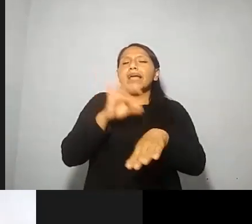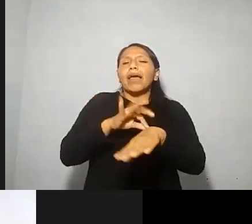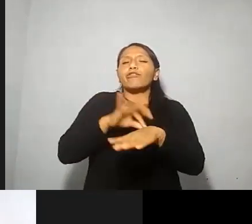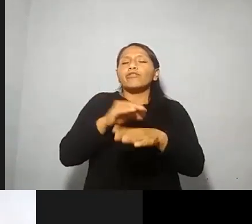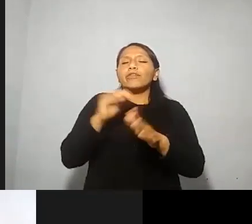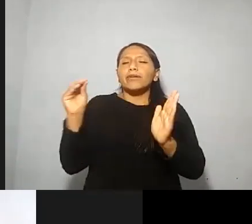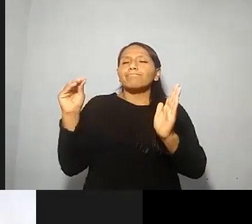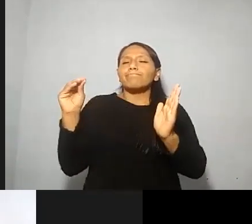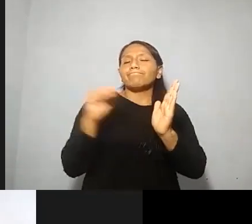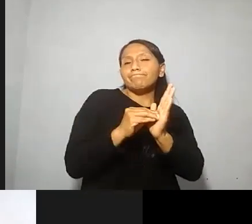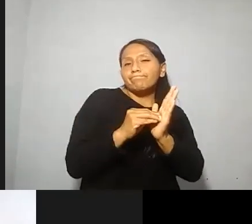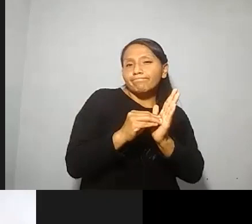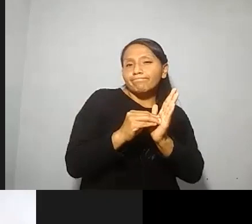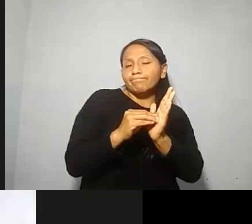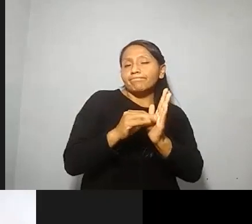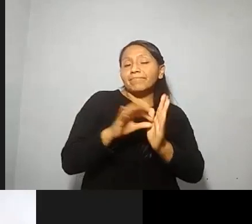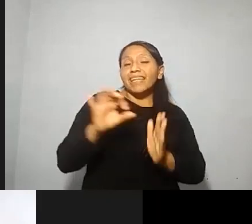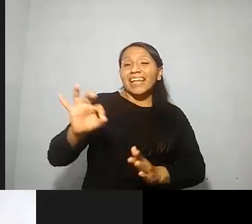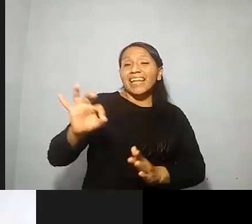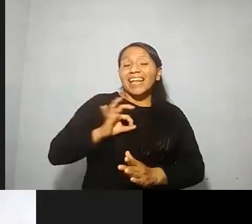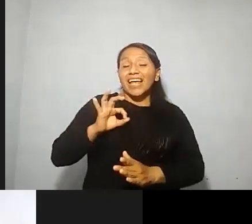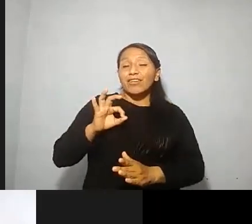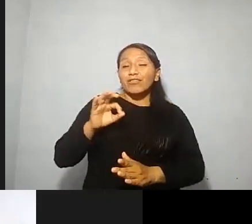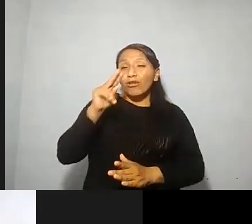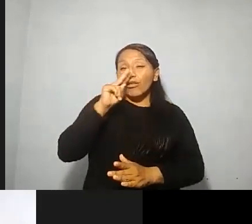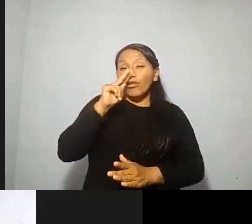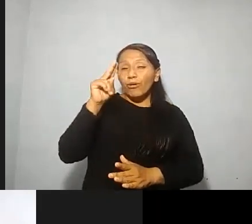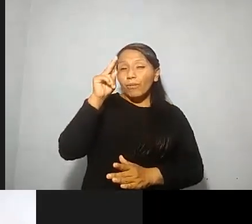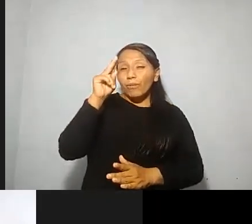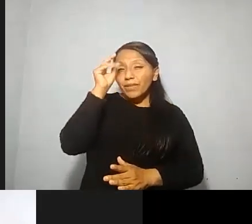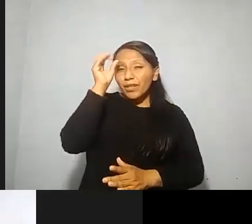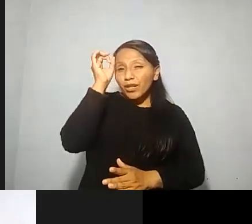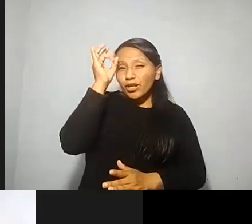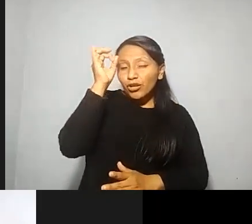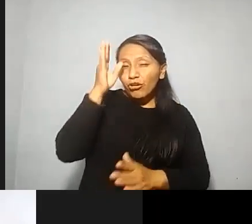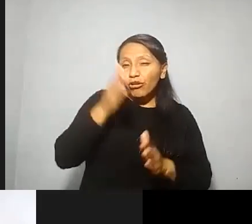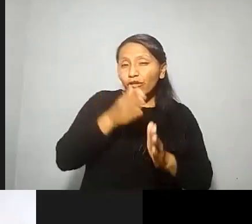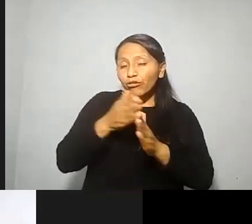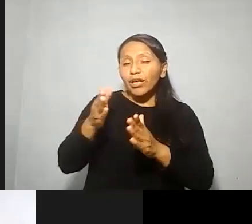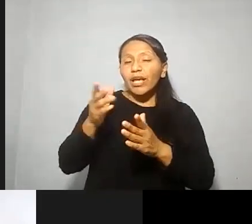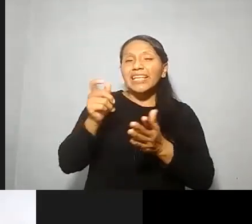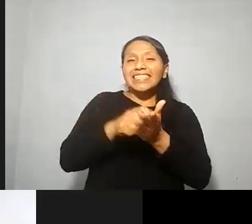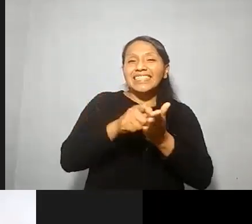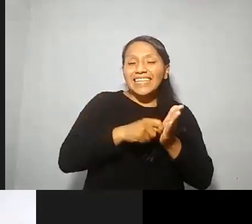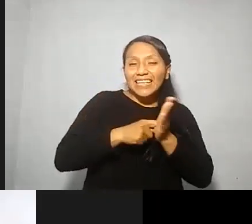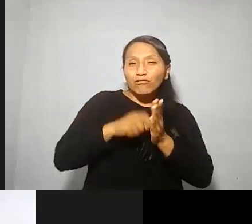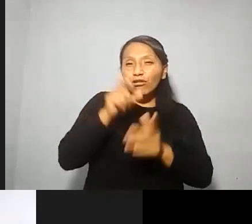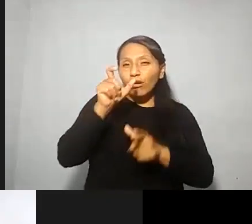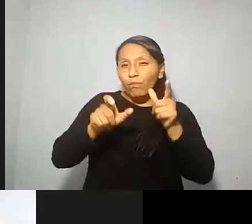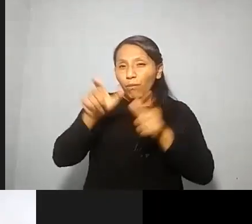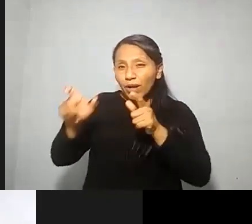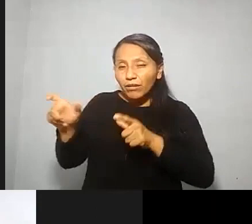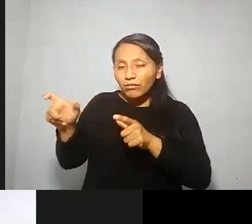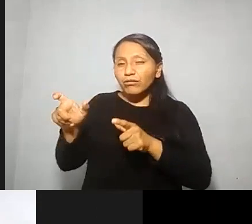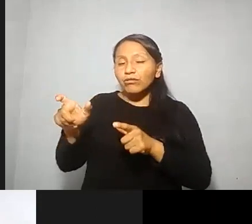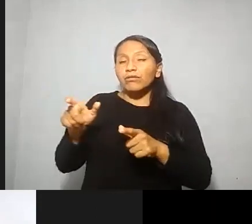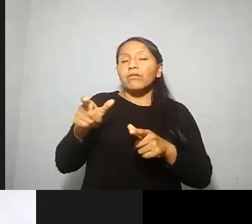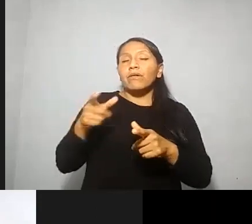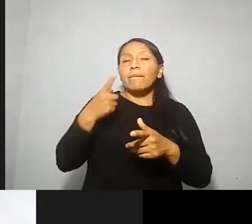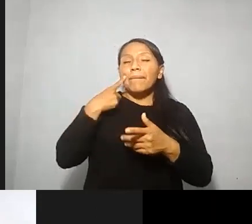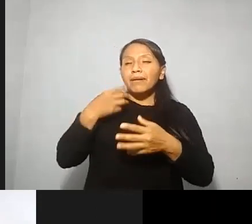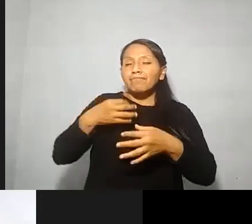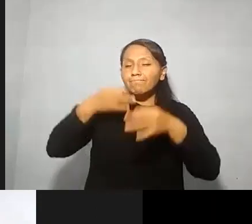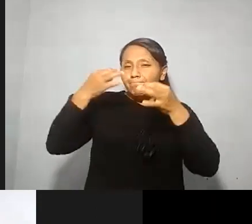En el 2012, en el último censo de población en el que se utilizó para realizar